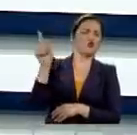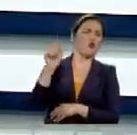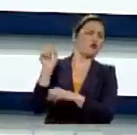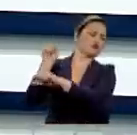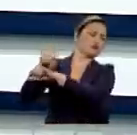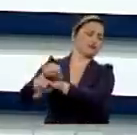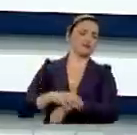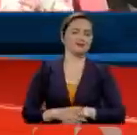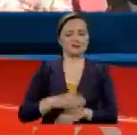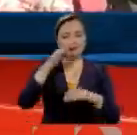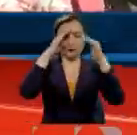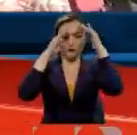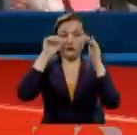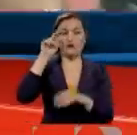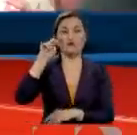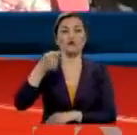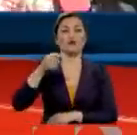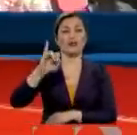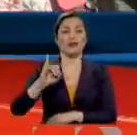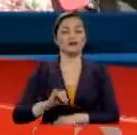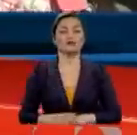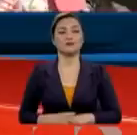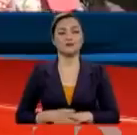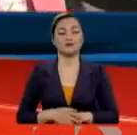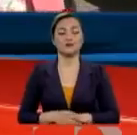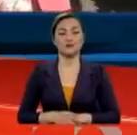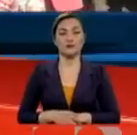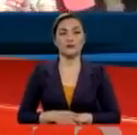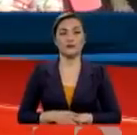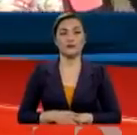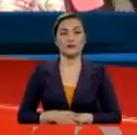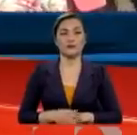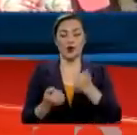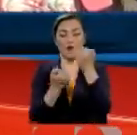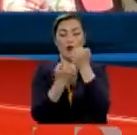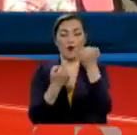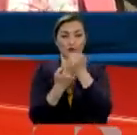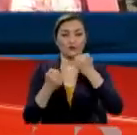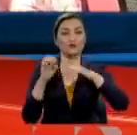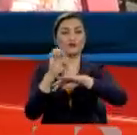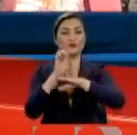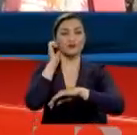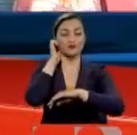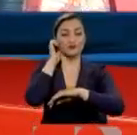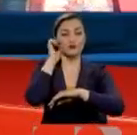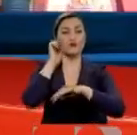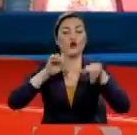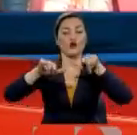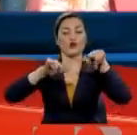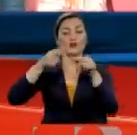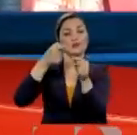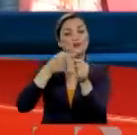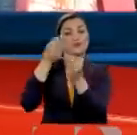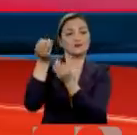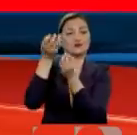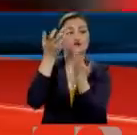saludar con Angie Torres, quien seguro esta mañana también apoya a la tricolor. Ella está en uno de los puntos de la capital para